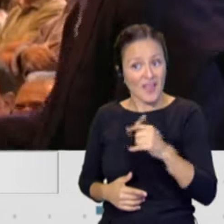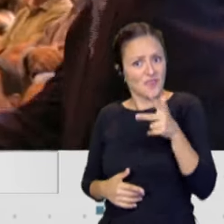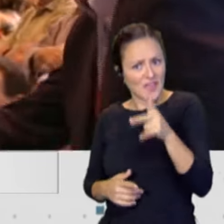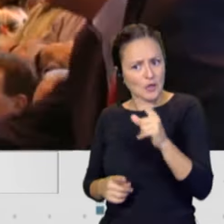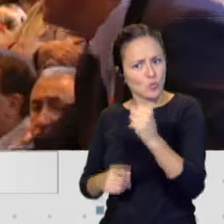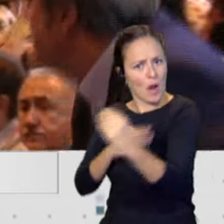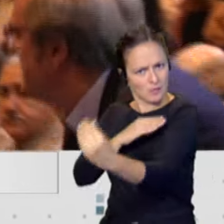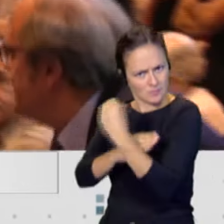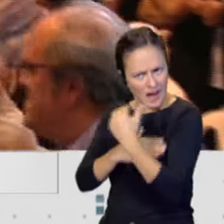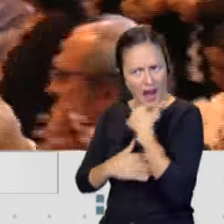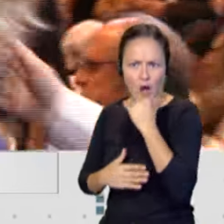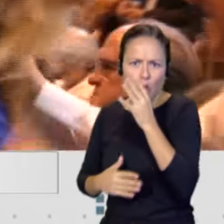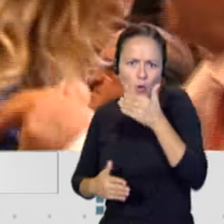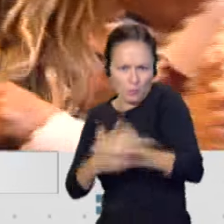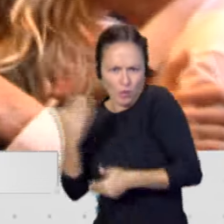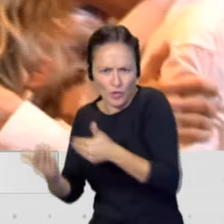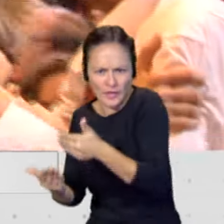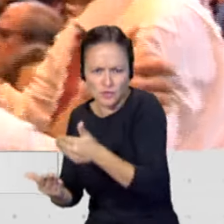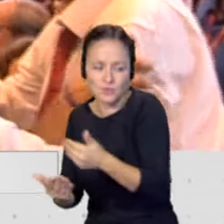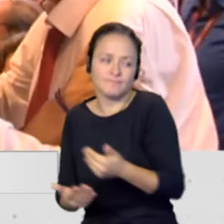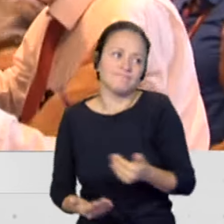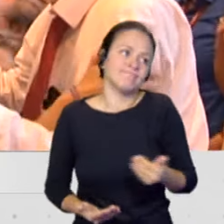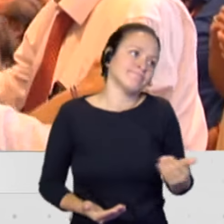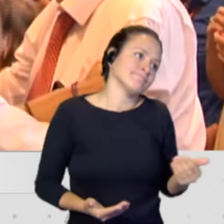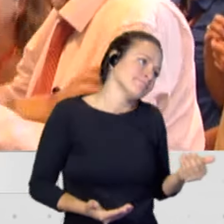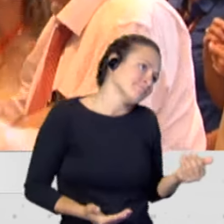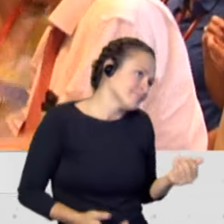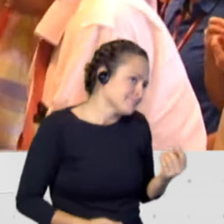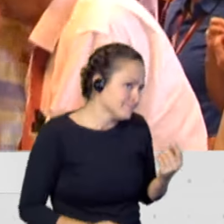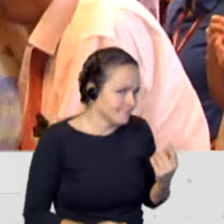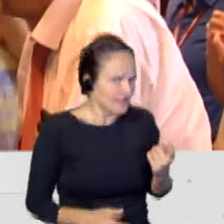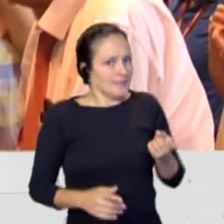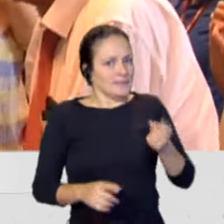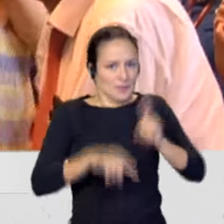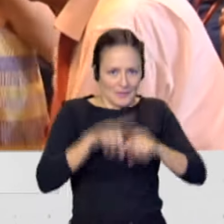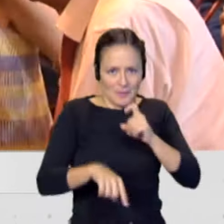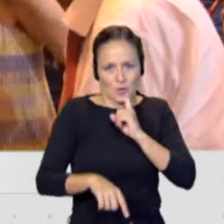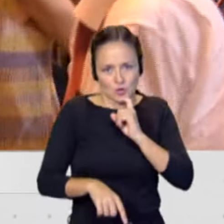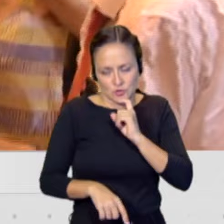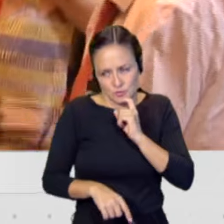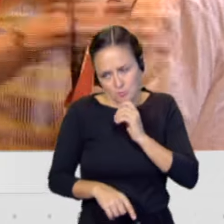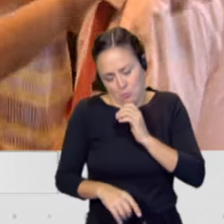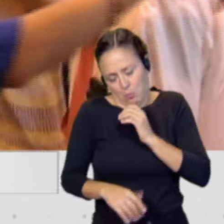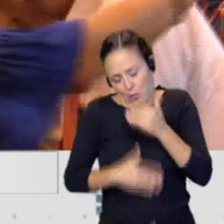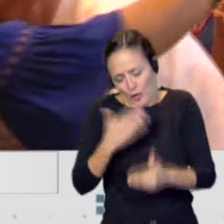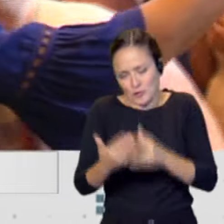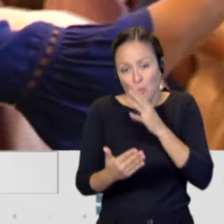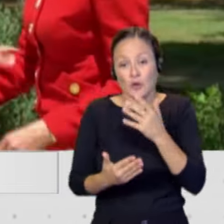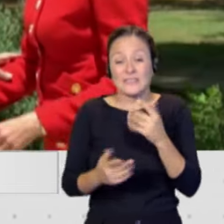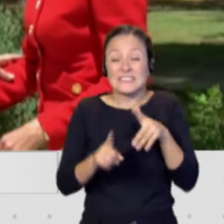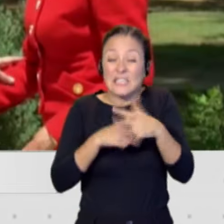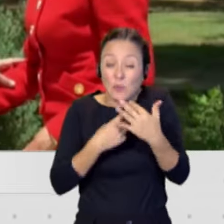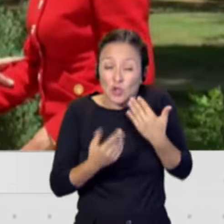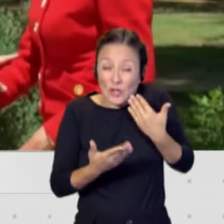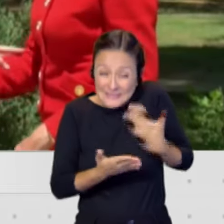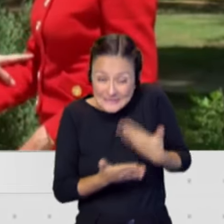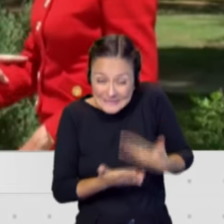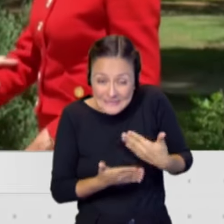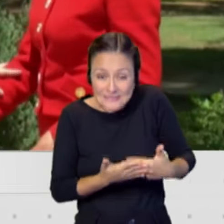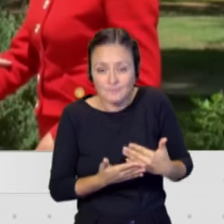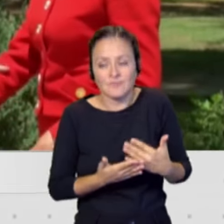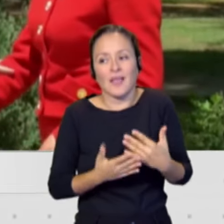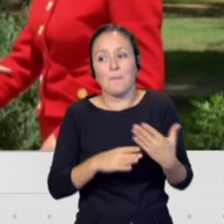pasar es una cuestión un poco compleja porque la realidad es que en ese tipo de situaciones para poder demostrar para poder llegar a este punto hay que demostrar que existe